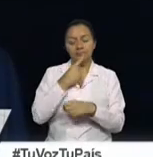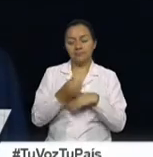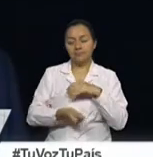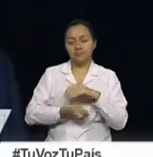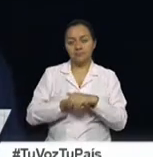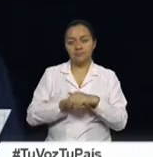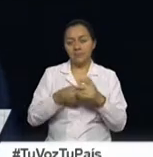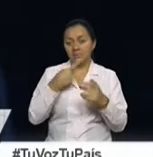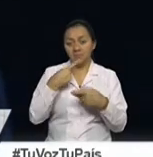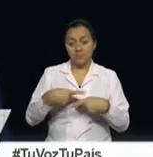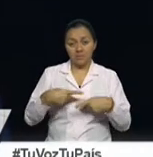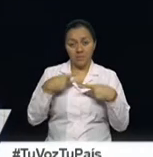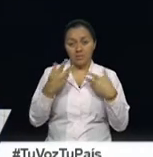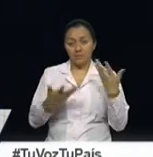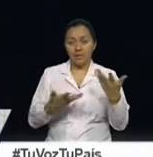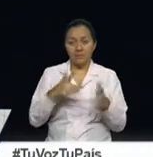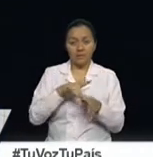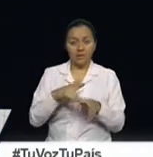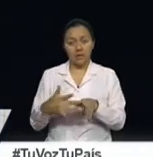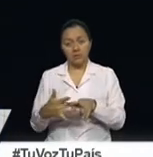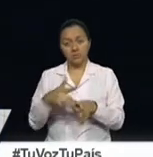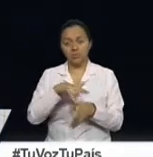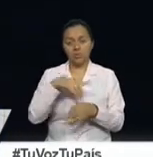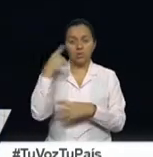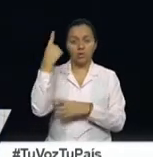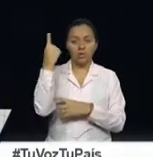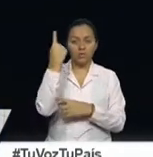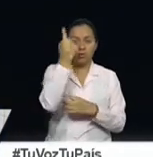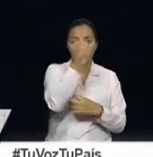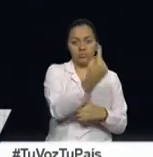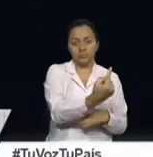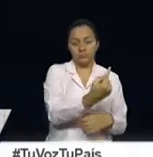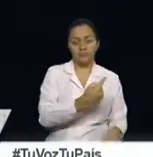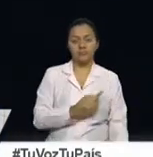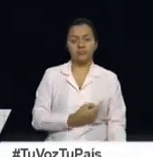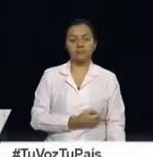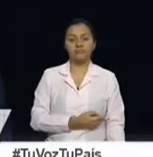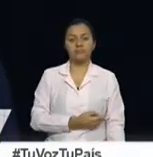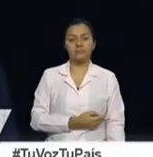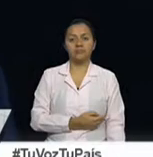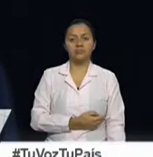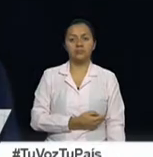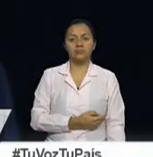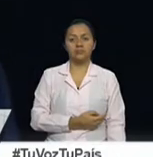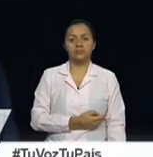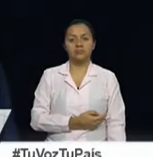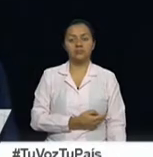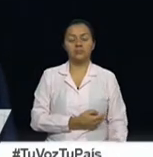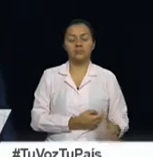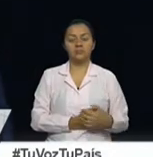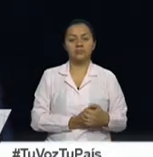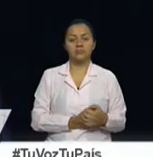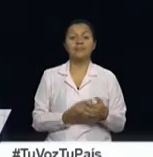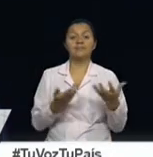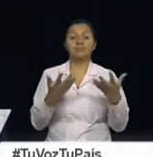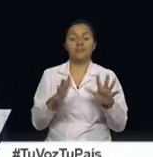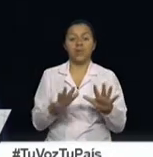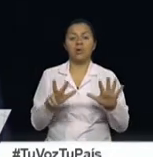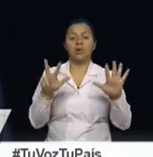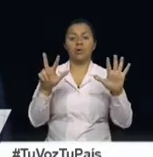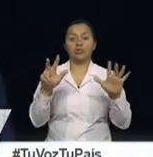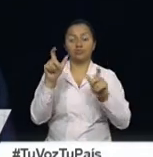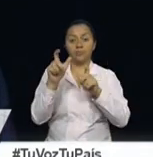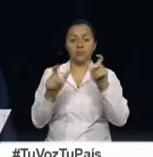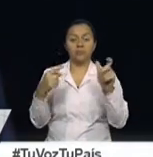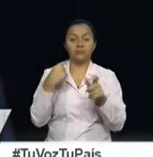comprometido y que fue trasladado en helicóptero al hospital. Tenemos otras 8 víctimas